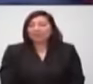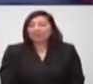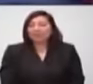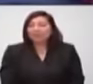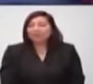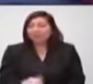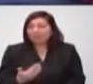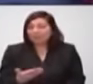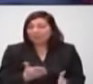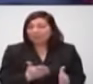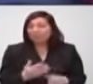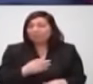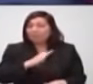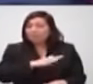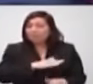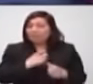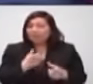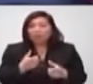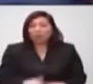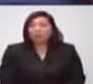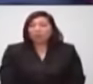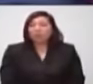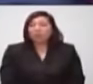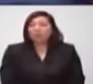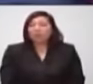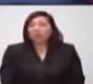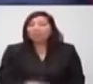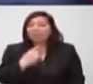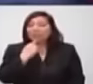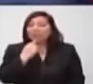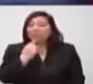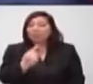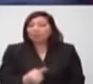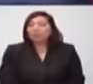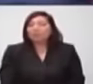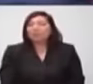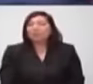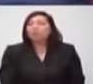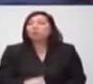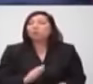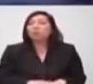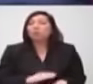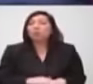tomado medidas de fiscalización, de control, de denuncias respecto